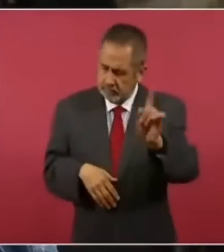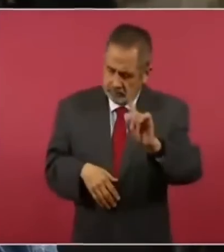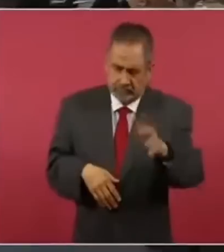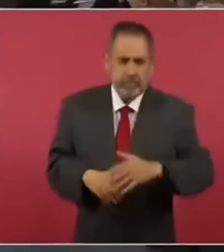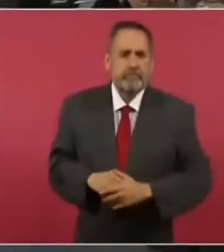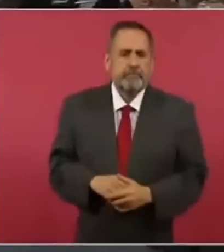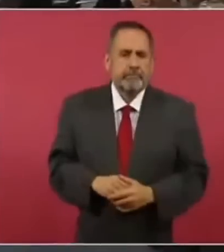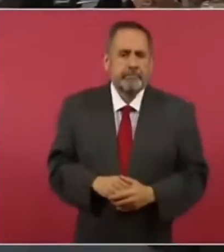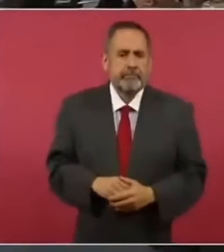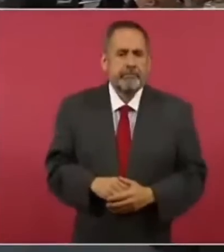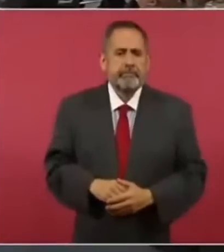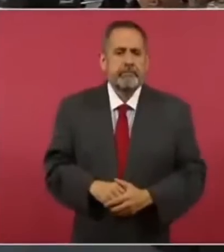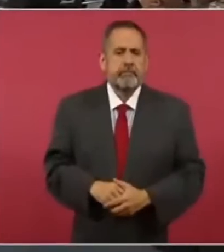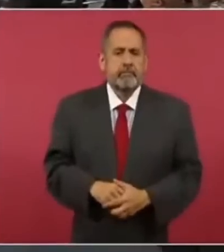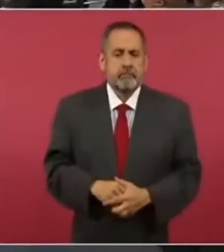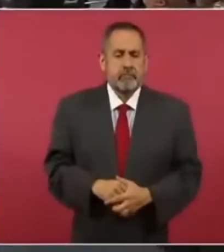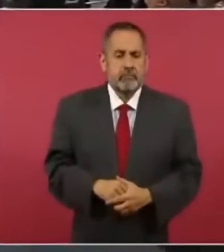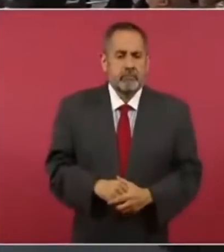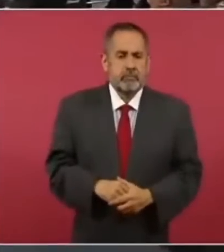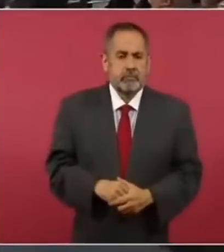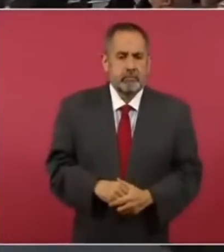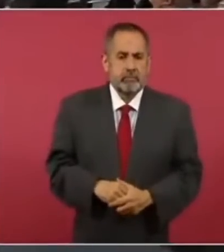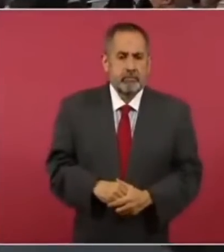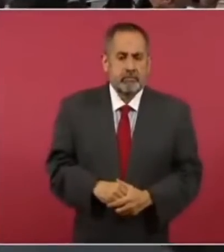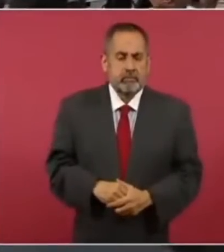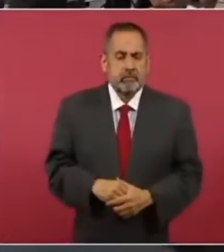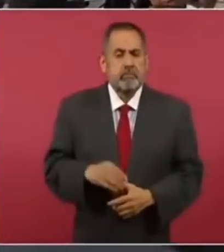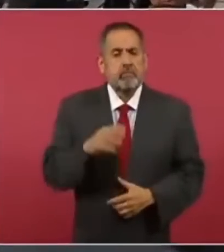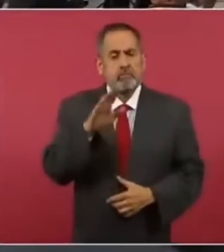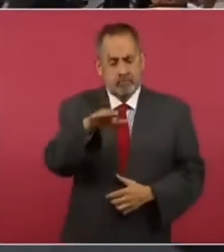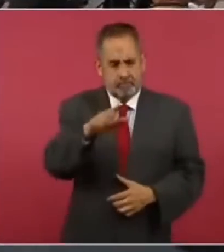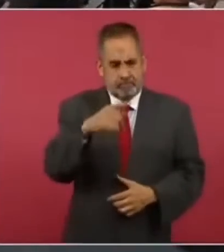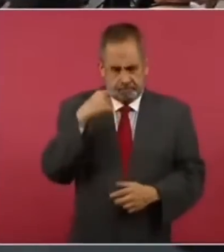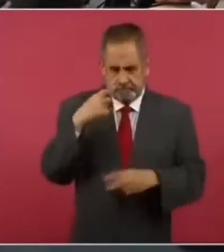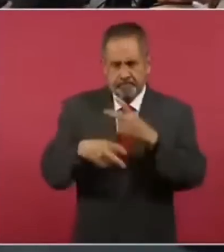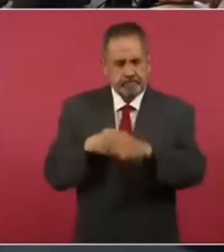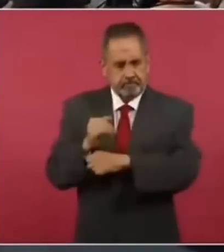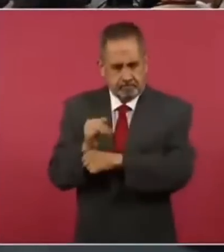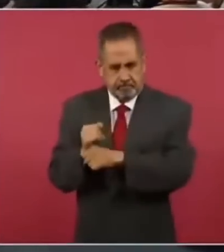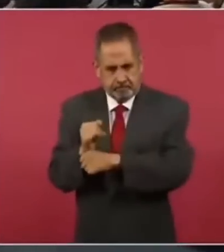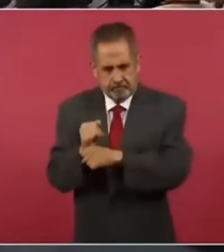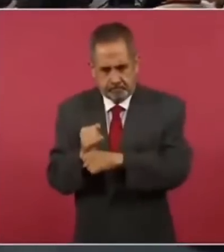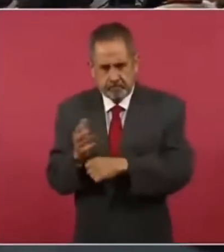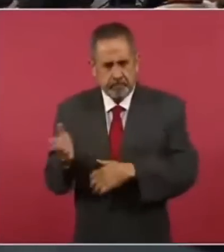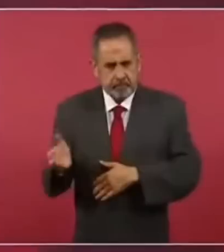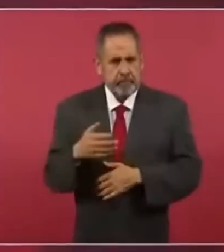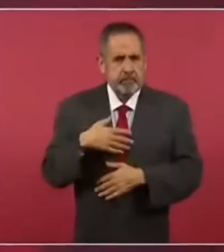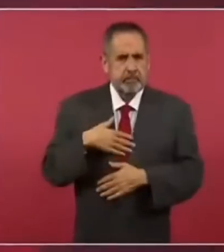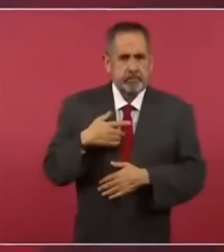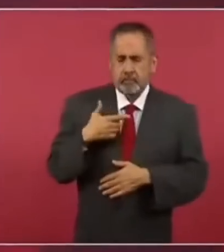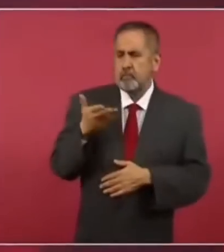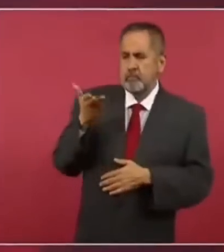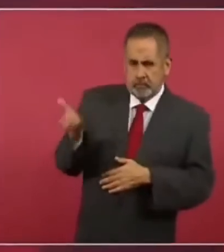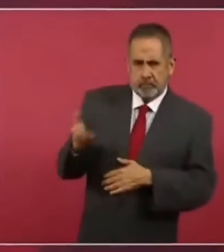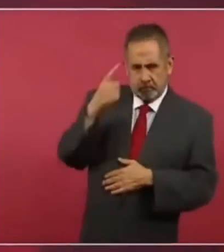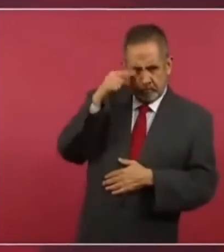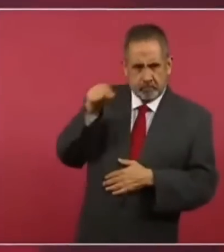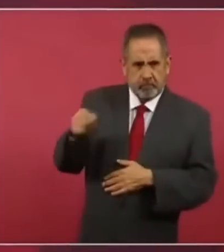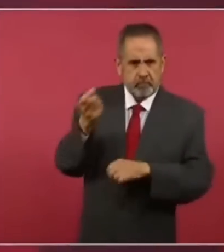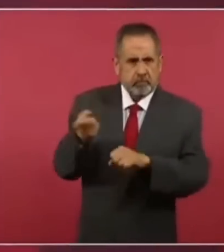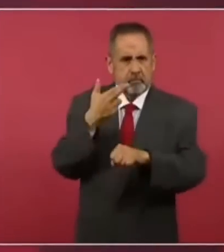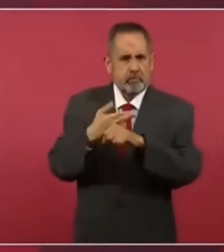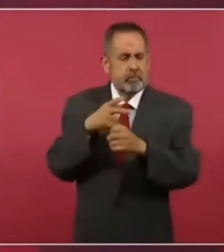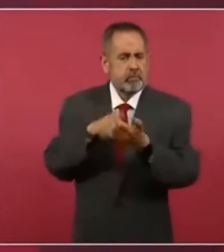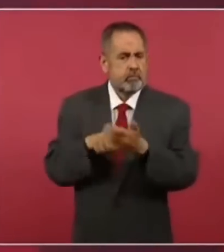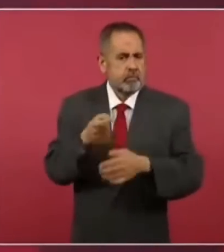presidente. Bueno, comentarte que vamos a hacer la investigación. Voy a pedirle al